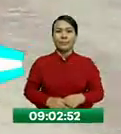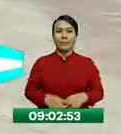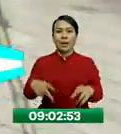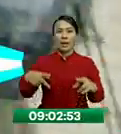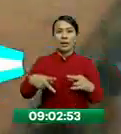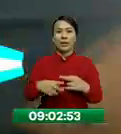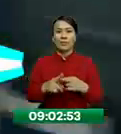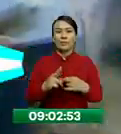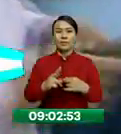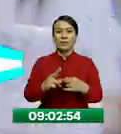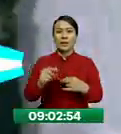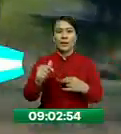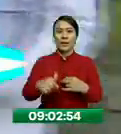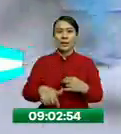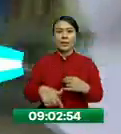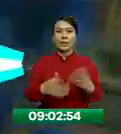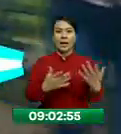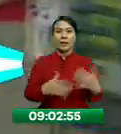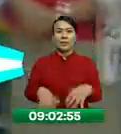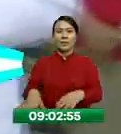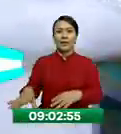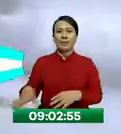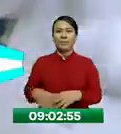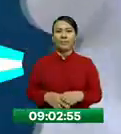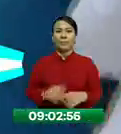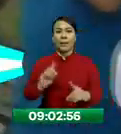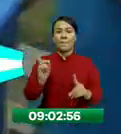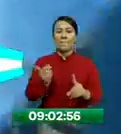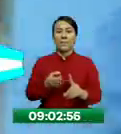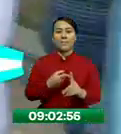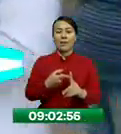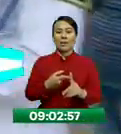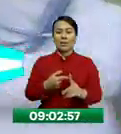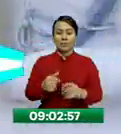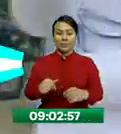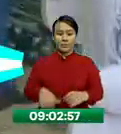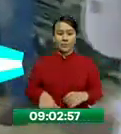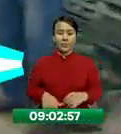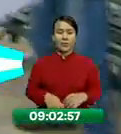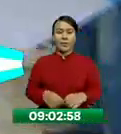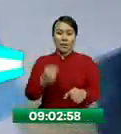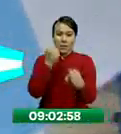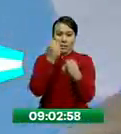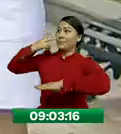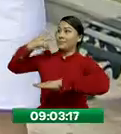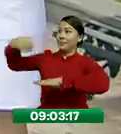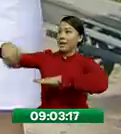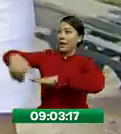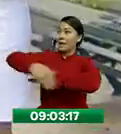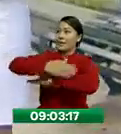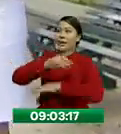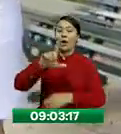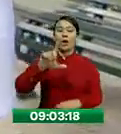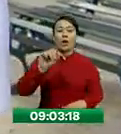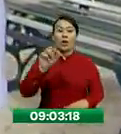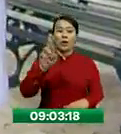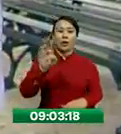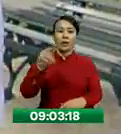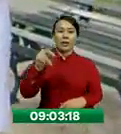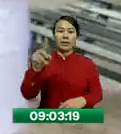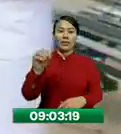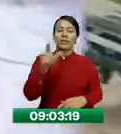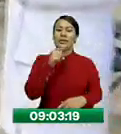iniciar el pregón cívico, el primero de esta, la jornada, larga jornada de Fue de Garaycoa. También se